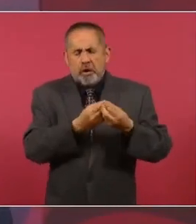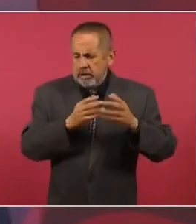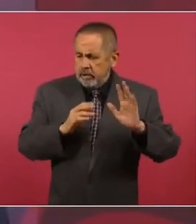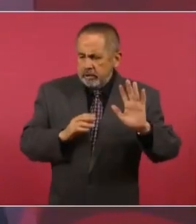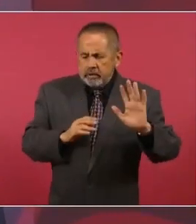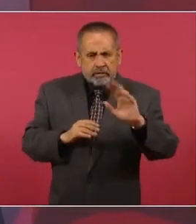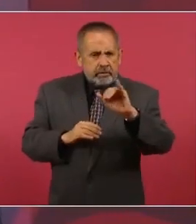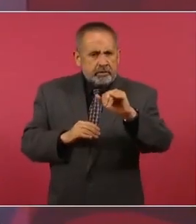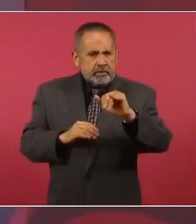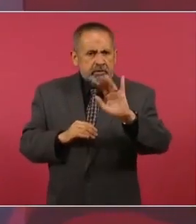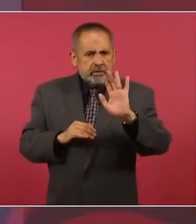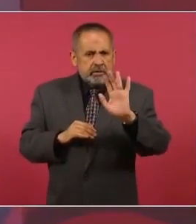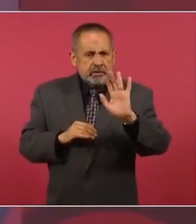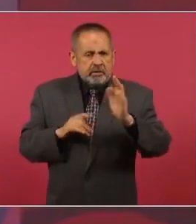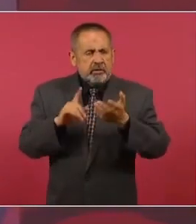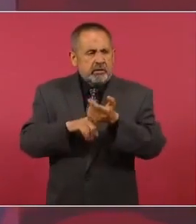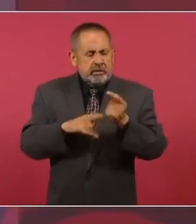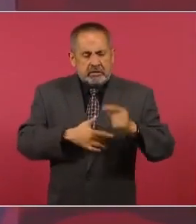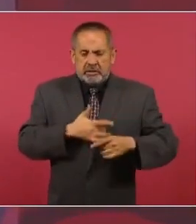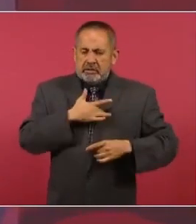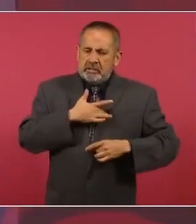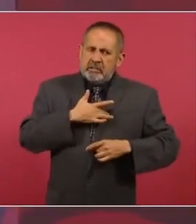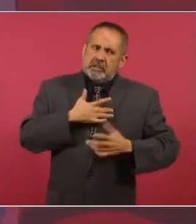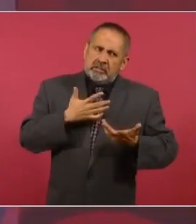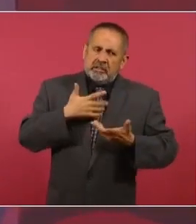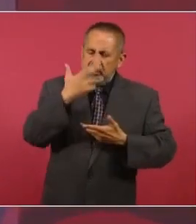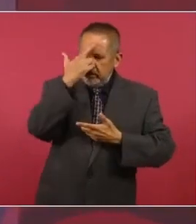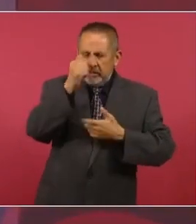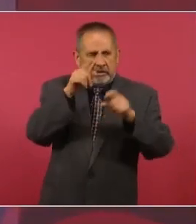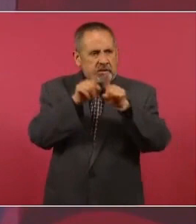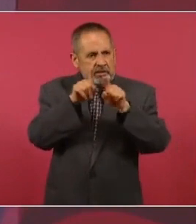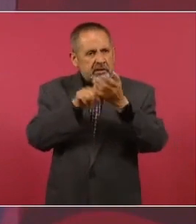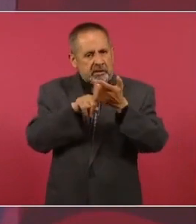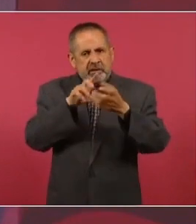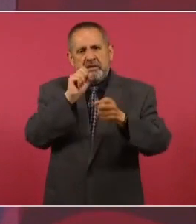por cuestiones humanitarias,